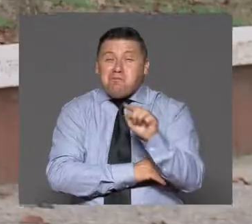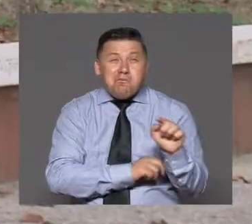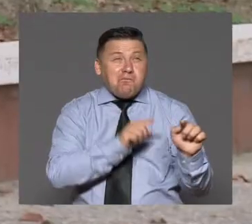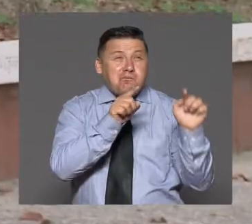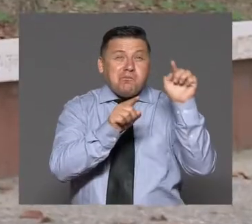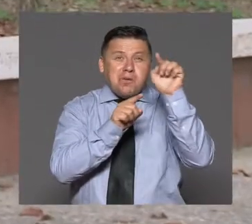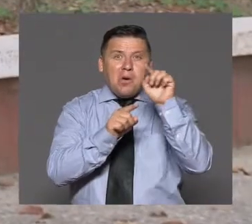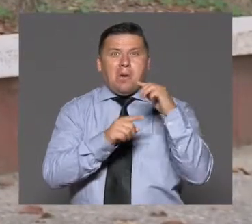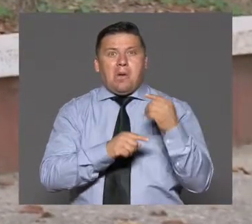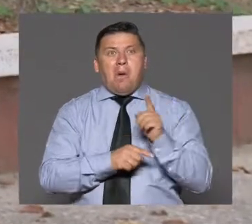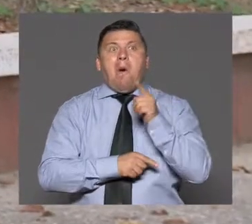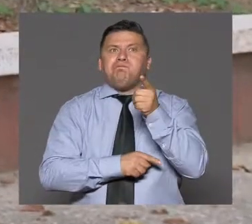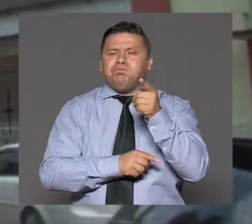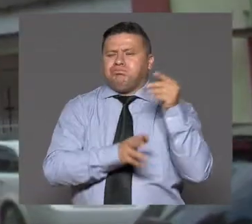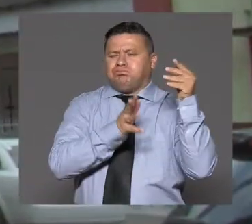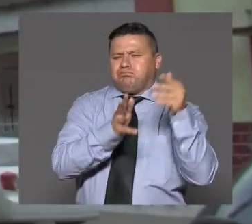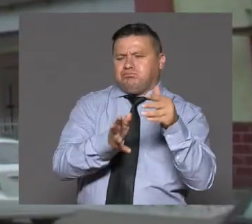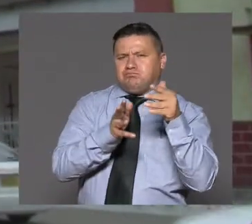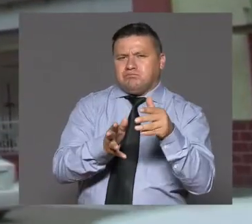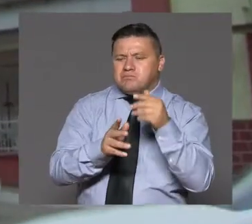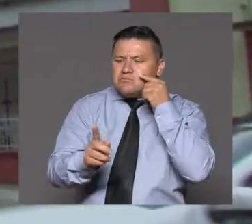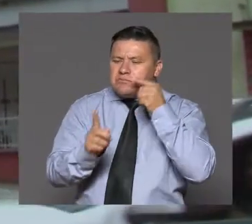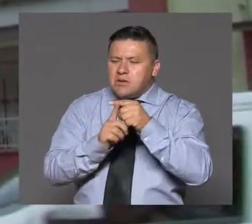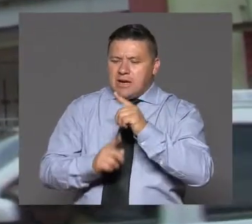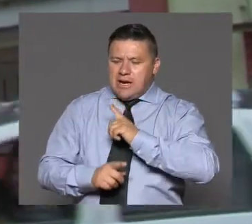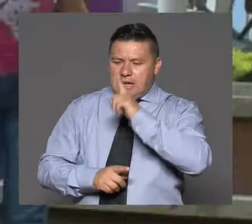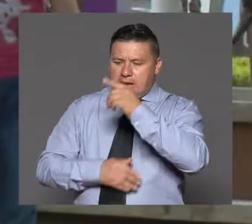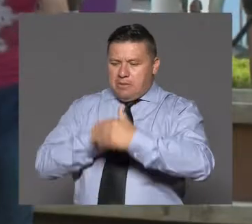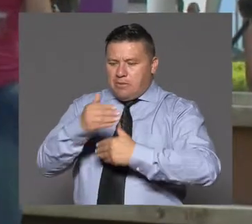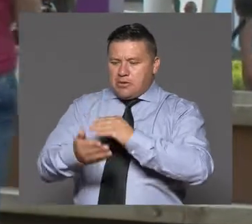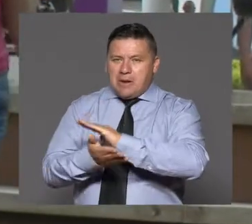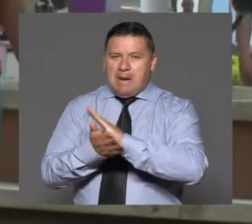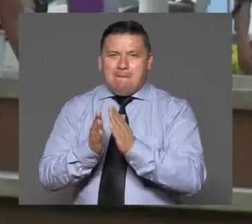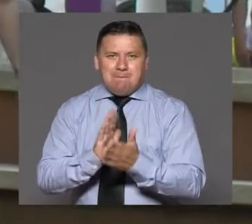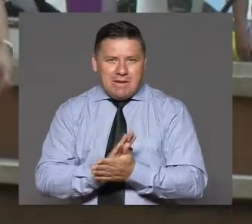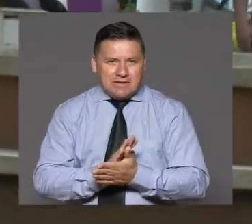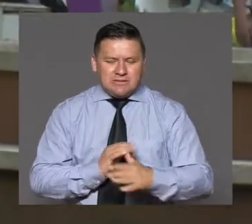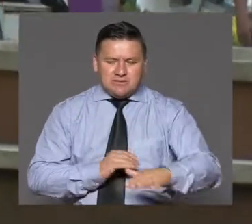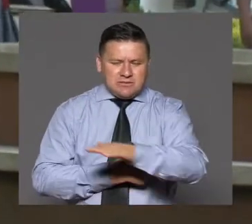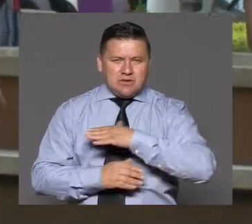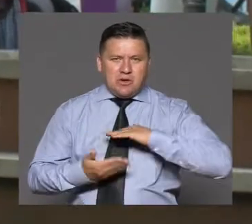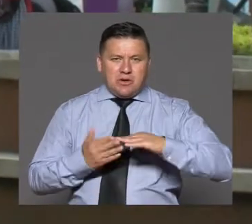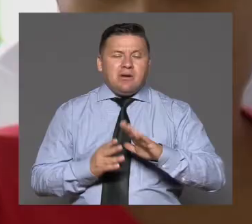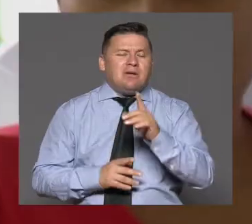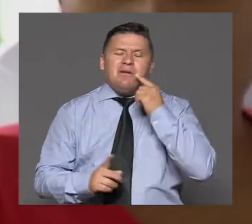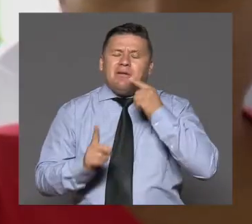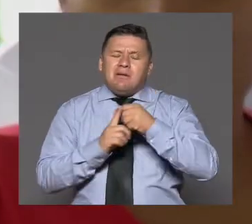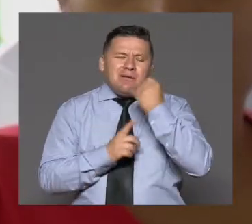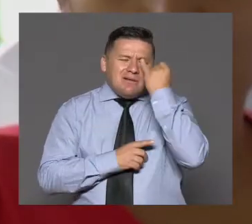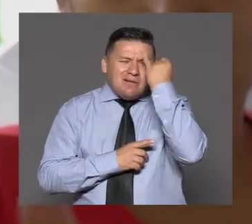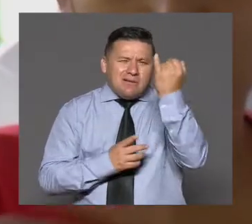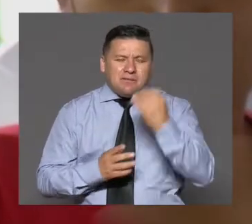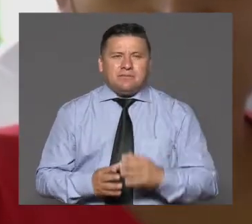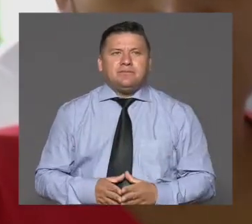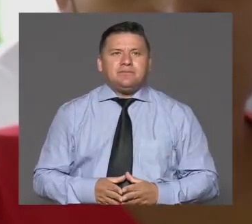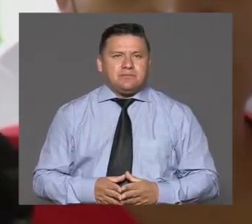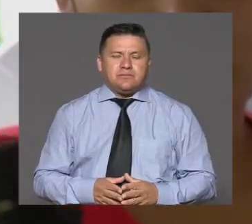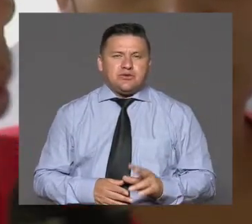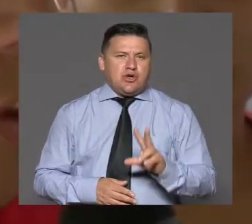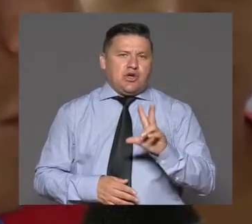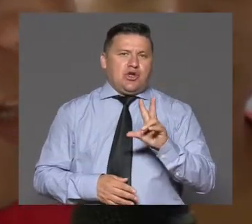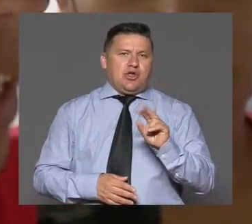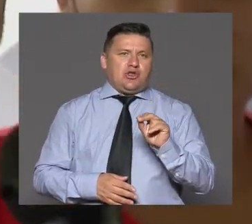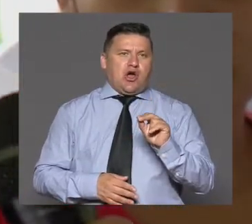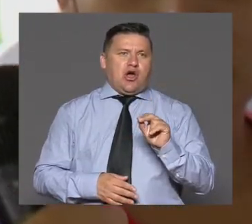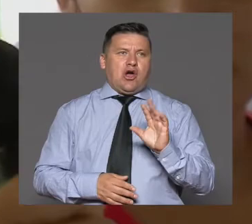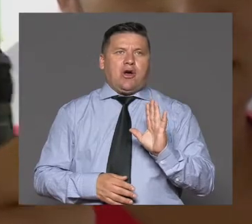estar formándonos para liderar procesos de paz en nuestro país. Pero la idea es no pegarnos de